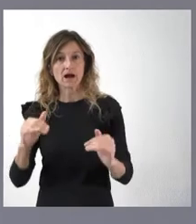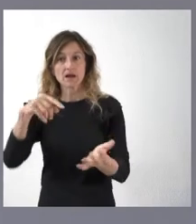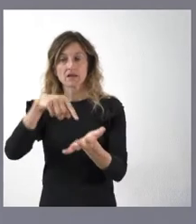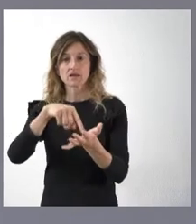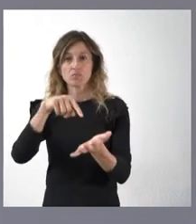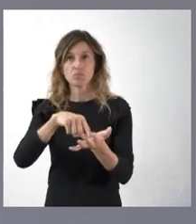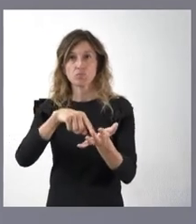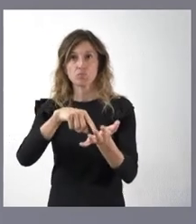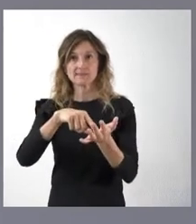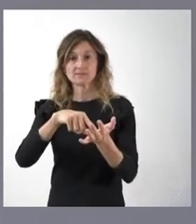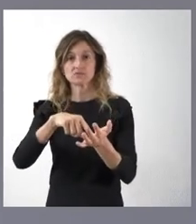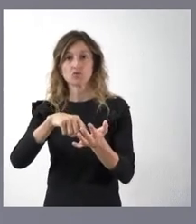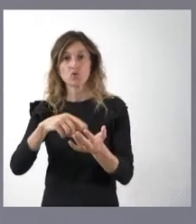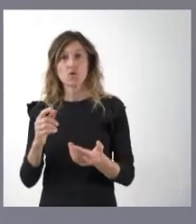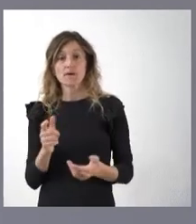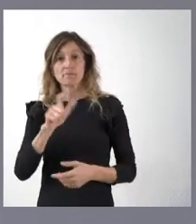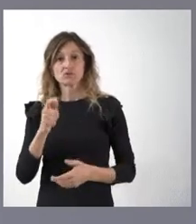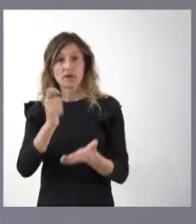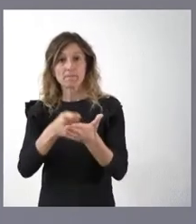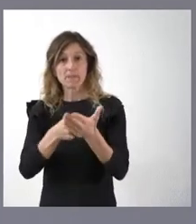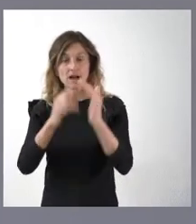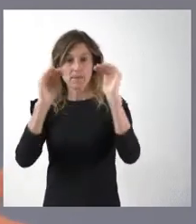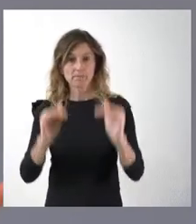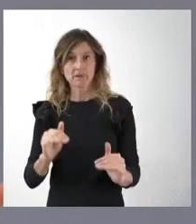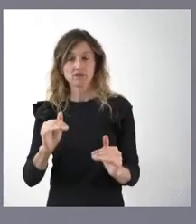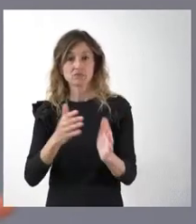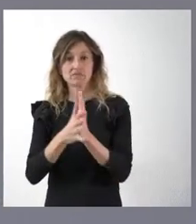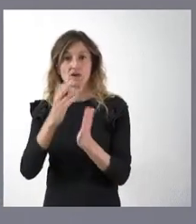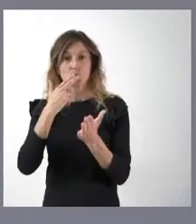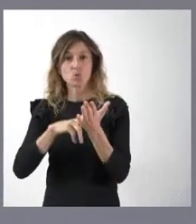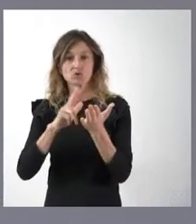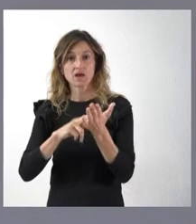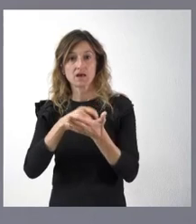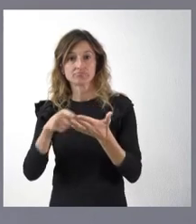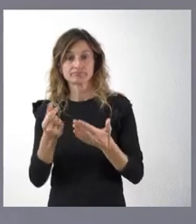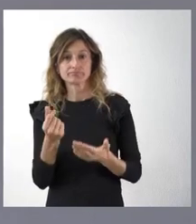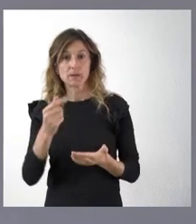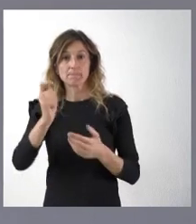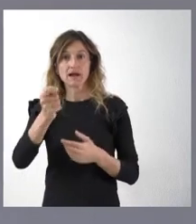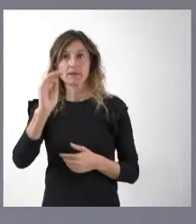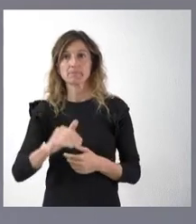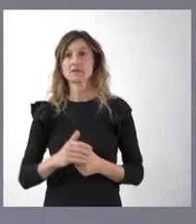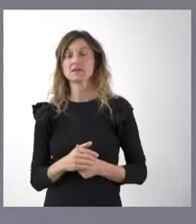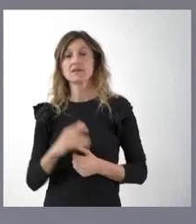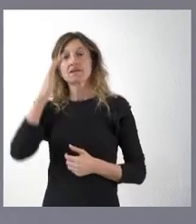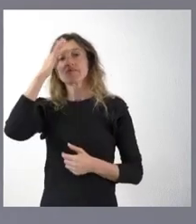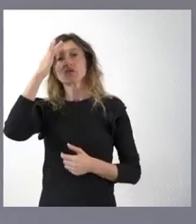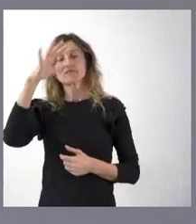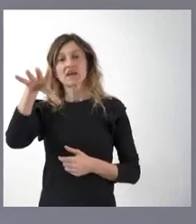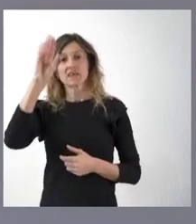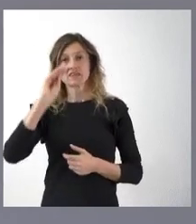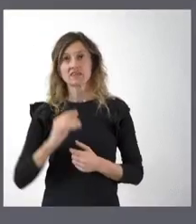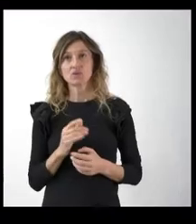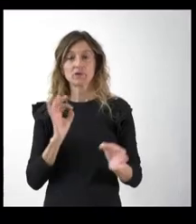bajar la tributación bajar lo que pagan los ciudadanos bajar En definitiva la cuota líquida de lo que la gente tiene que pagar Sí si la filosofía no entiendo pero por